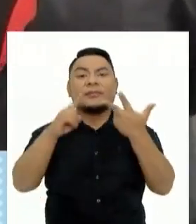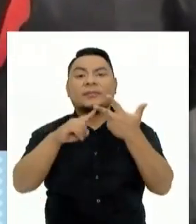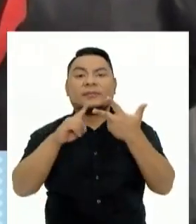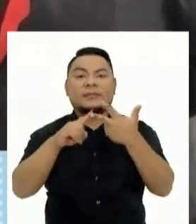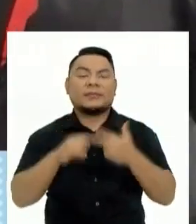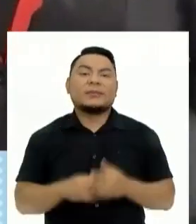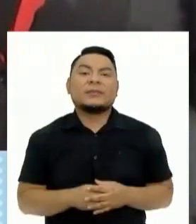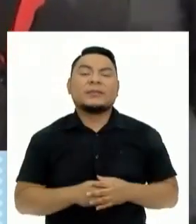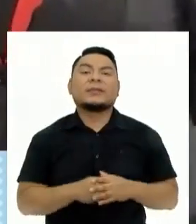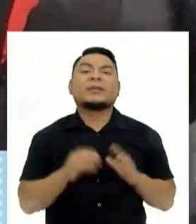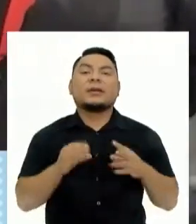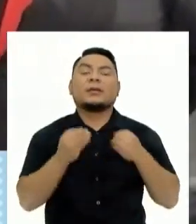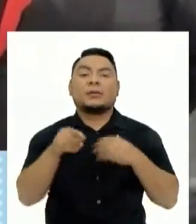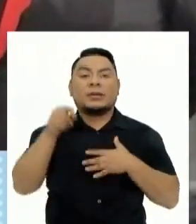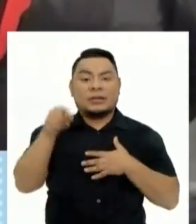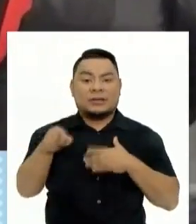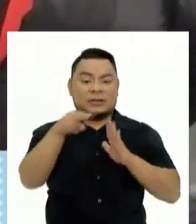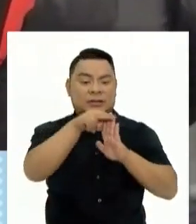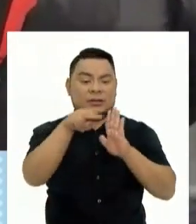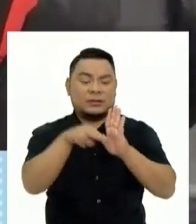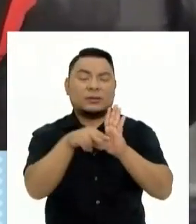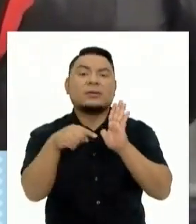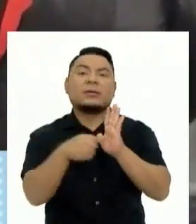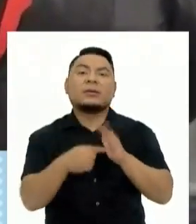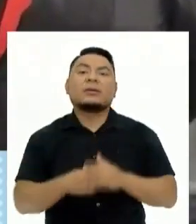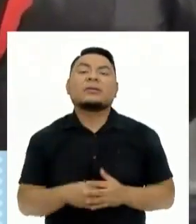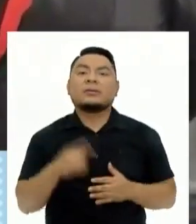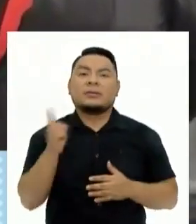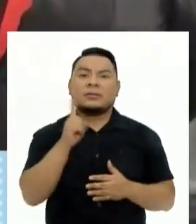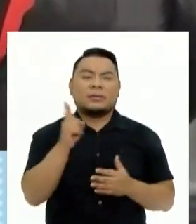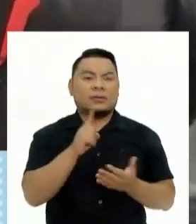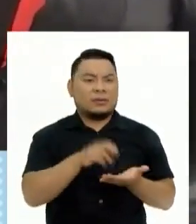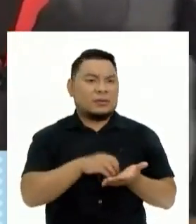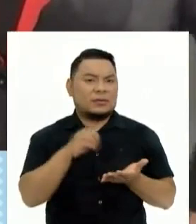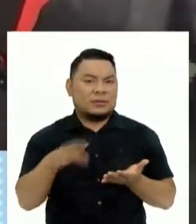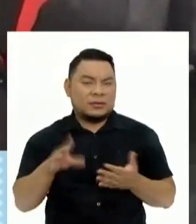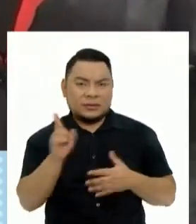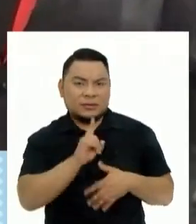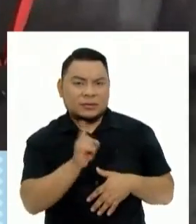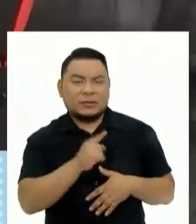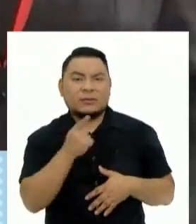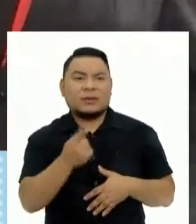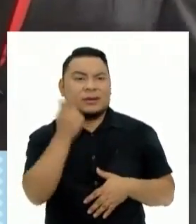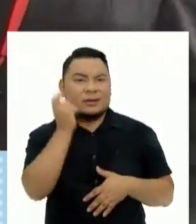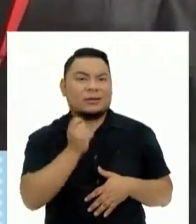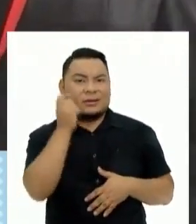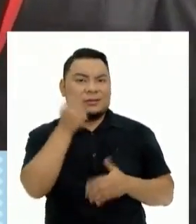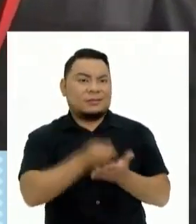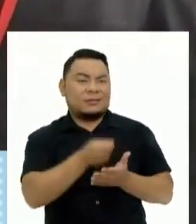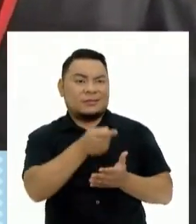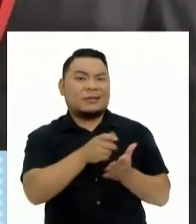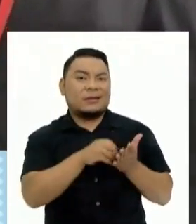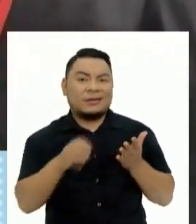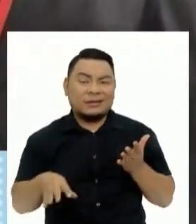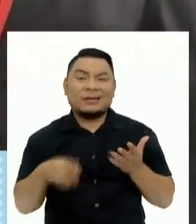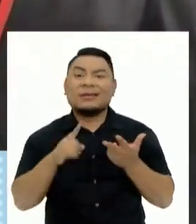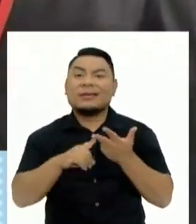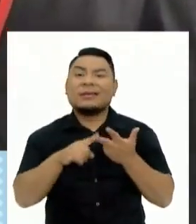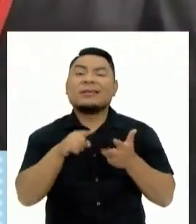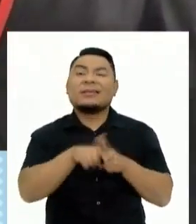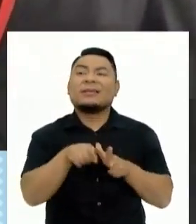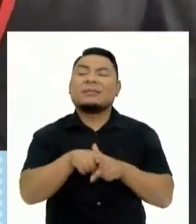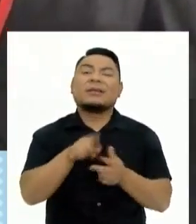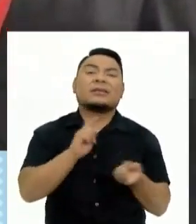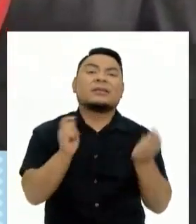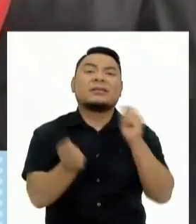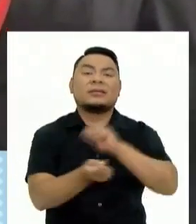lugar, porque esta norma no es que eliminaba solamente la pensión vitalicia, sino la